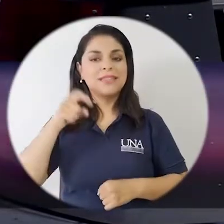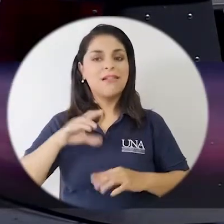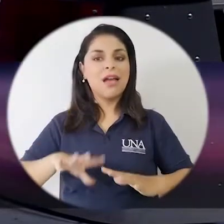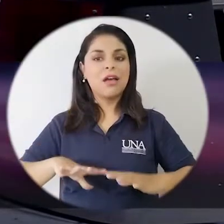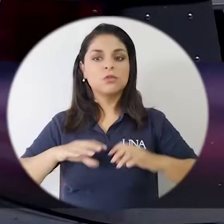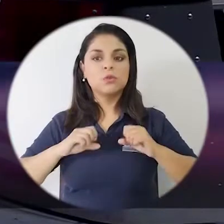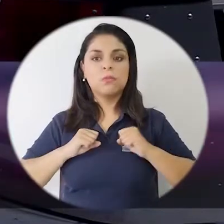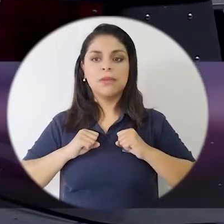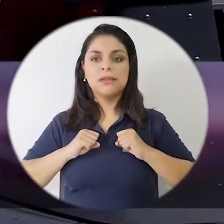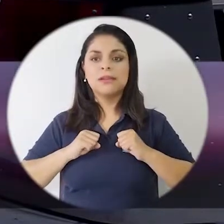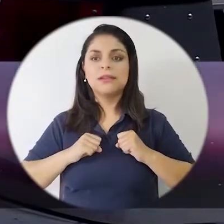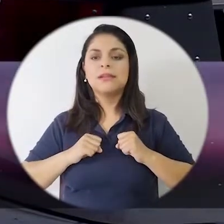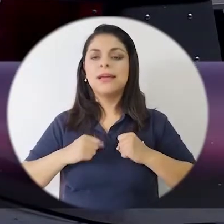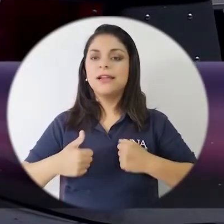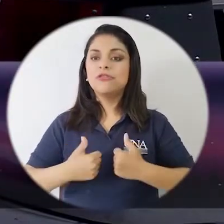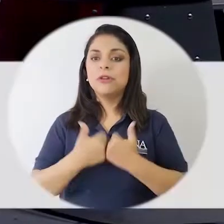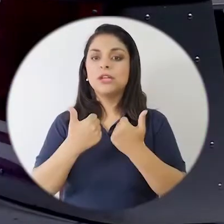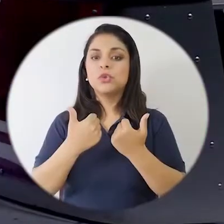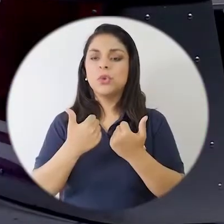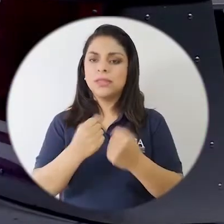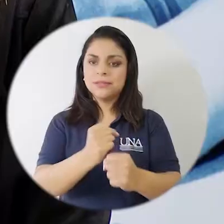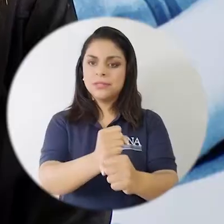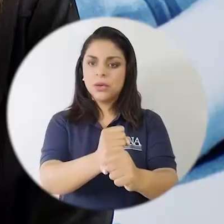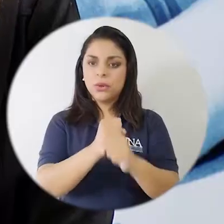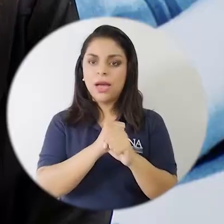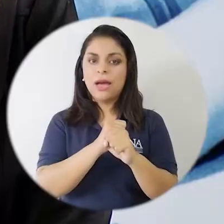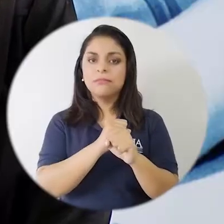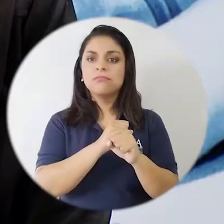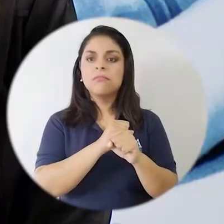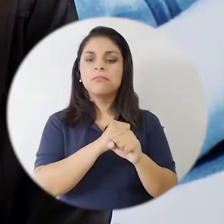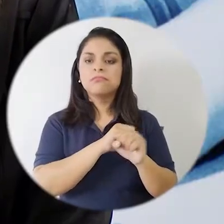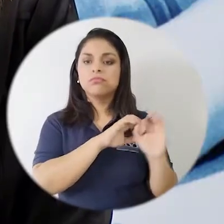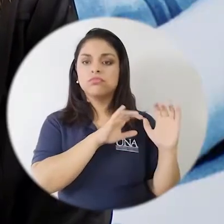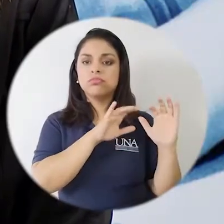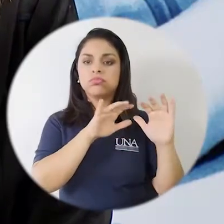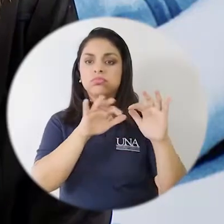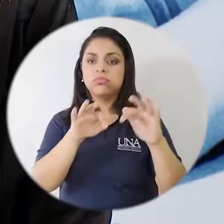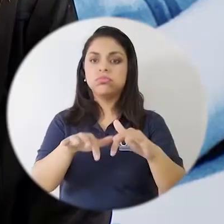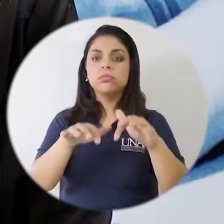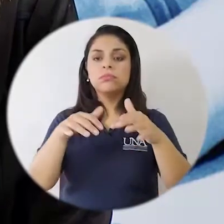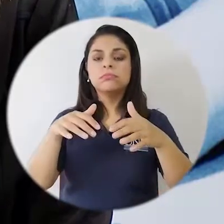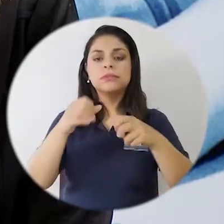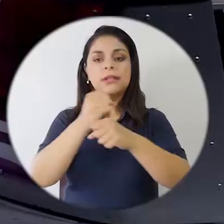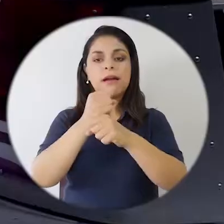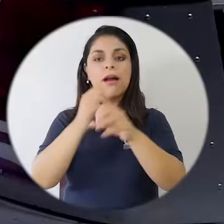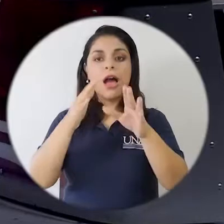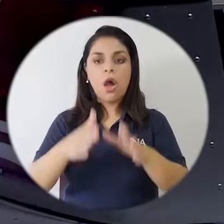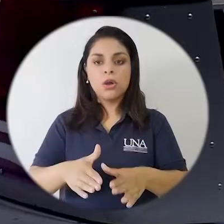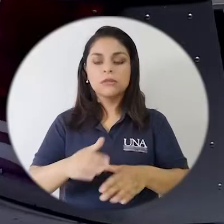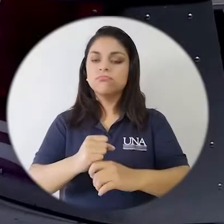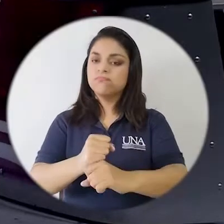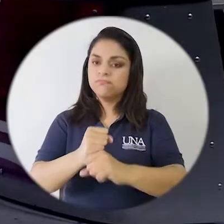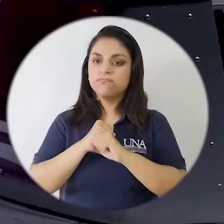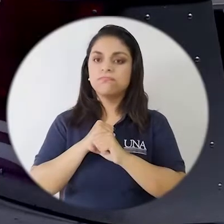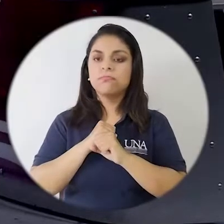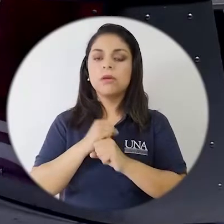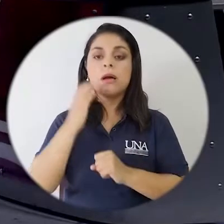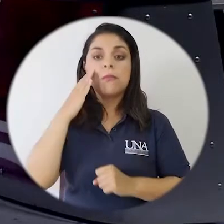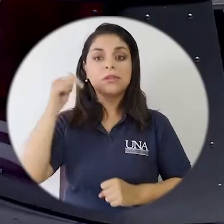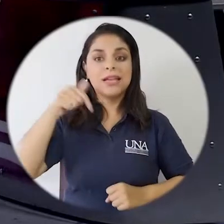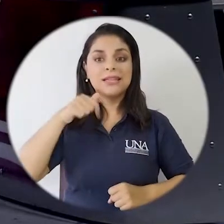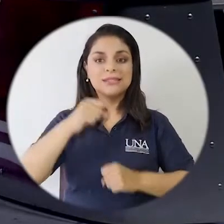que asumir ese reto de garantizar el regreso seguro, ¿verdad? porque ya, si bien en este año